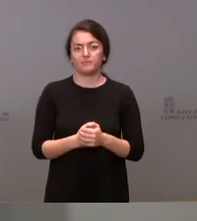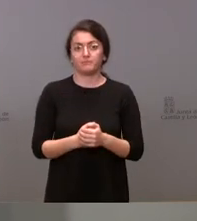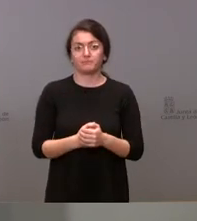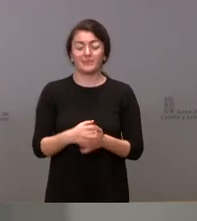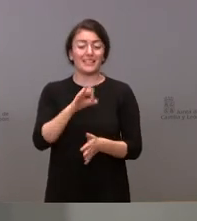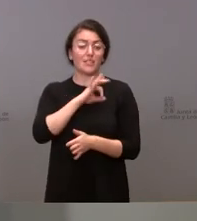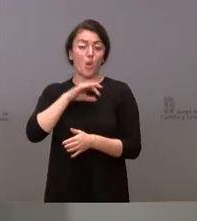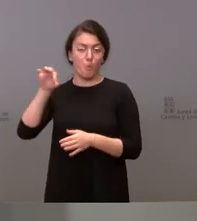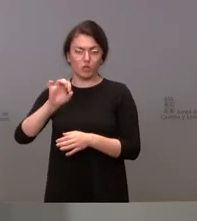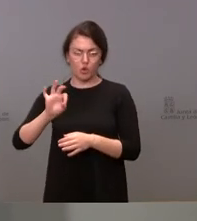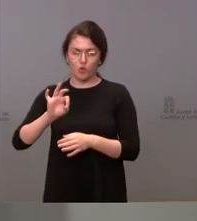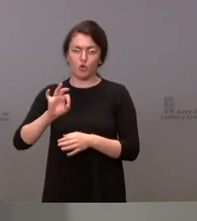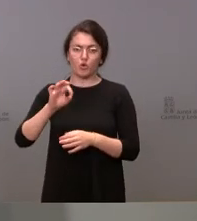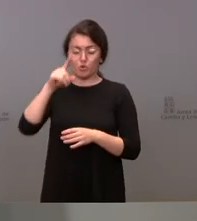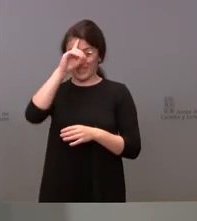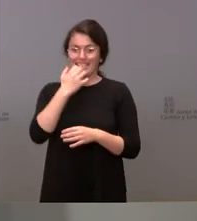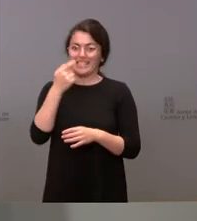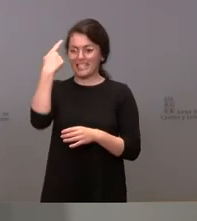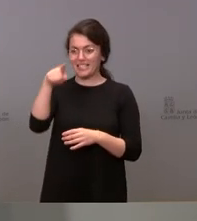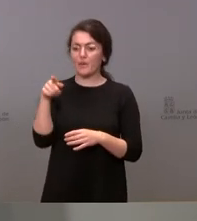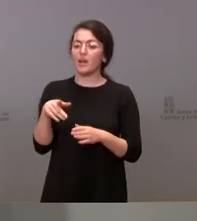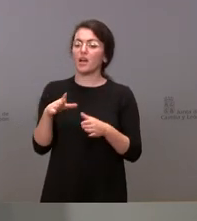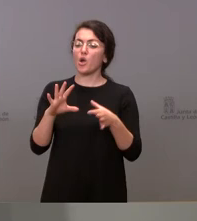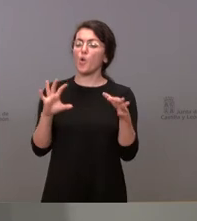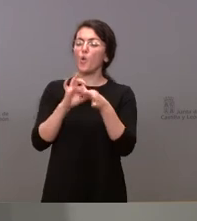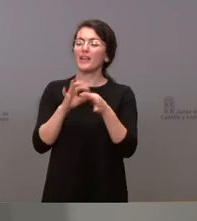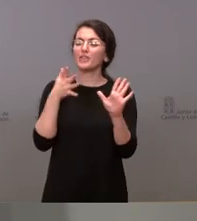Señora Montero, no sé si sabe lo que es un gobierno de coalición.